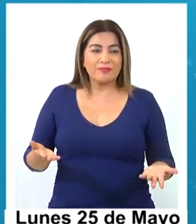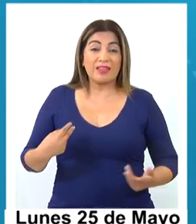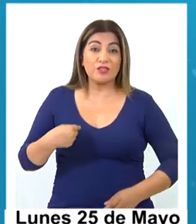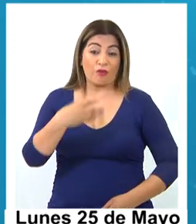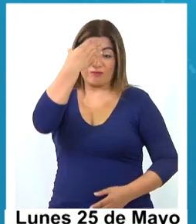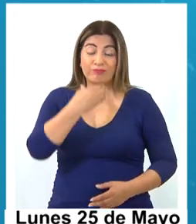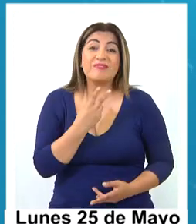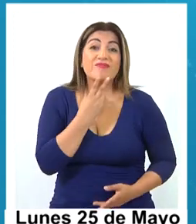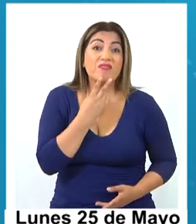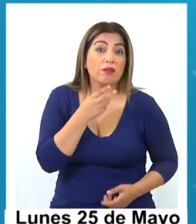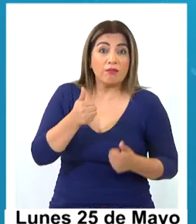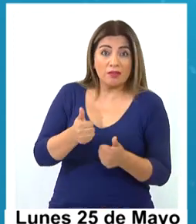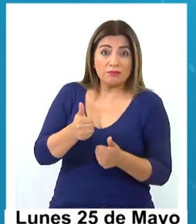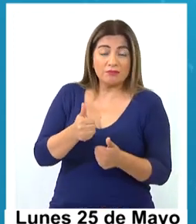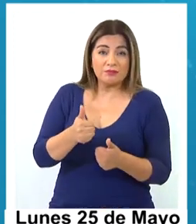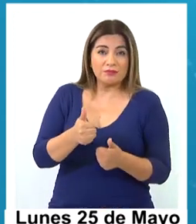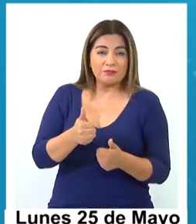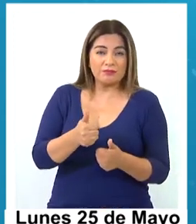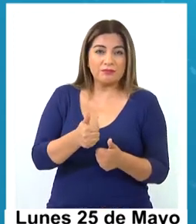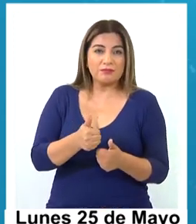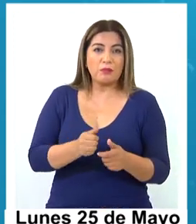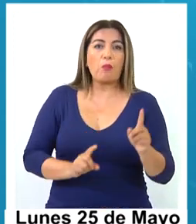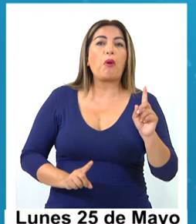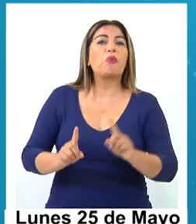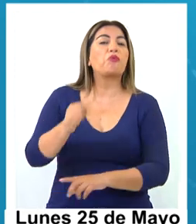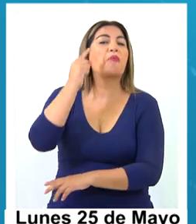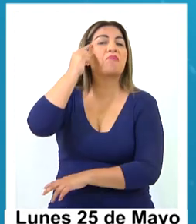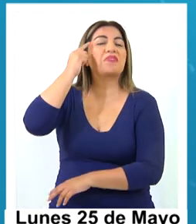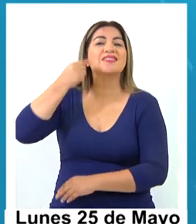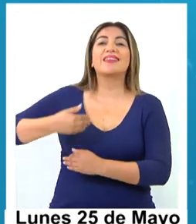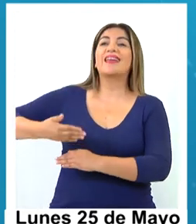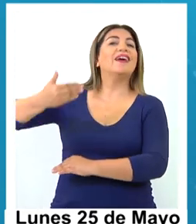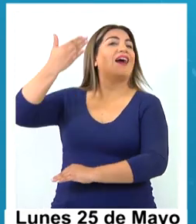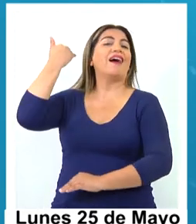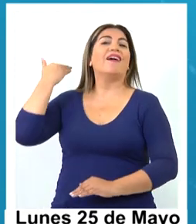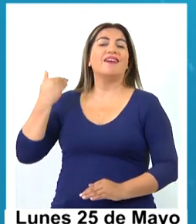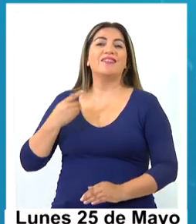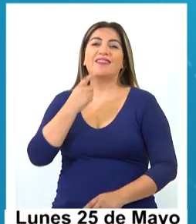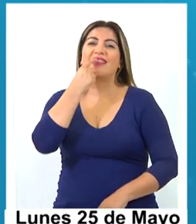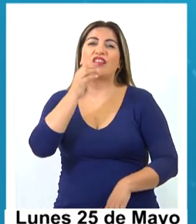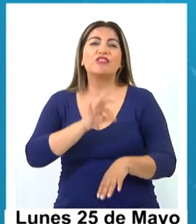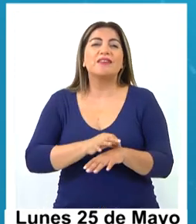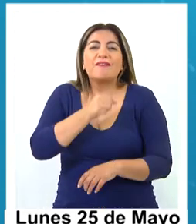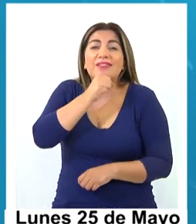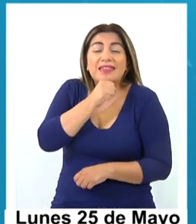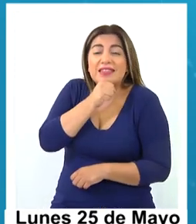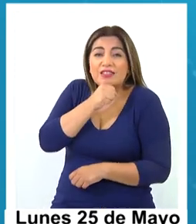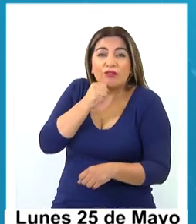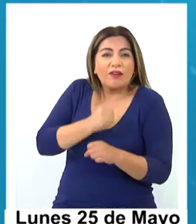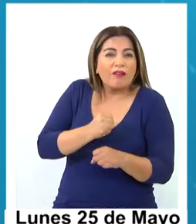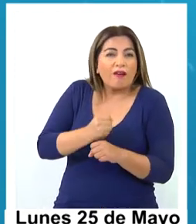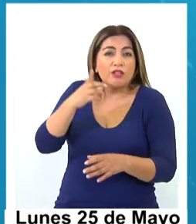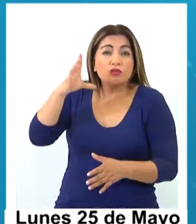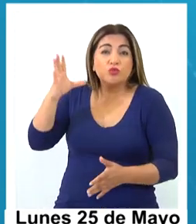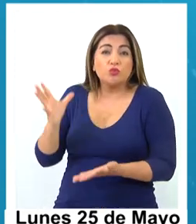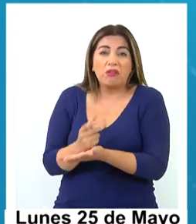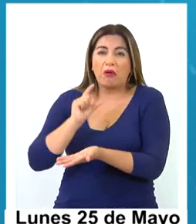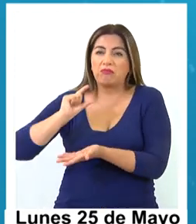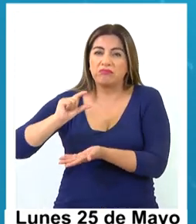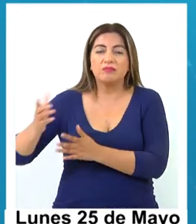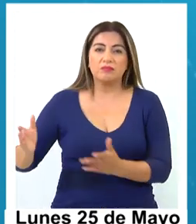muchas veces vivir bien como es lo que se hacía lo que pasaba ante los adventistas ya viejitos